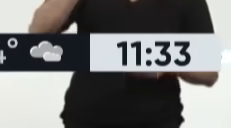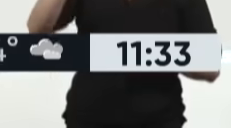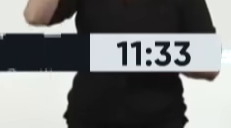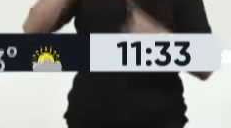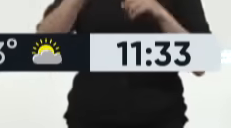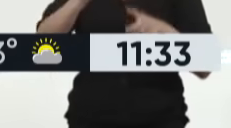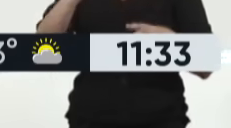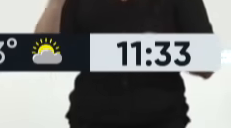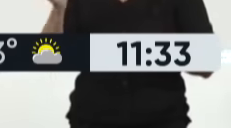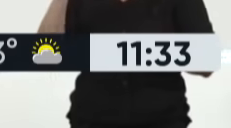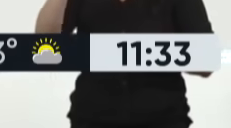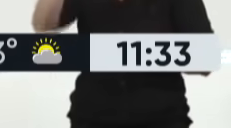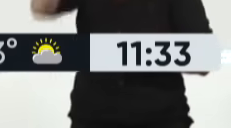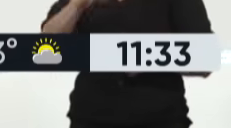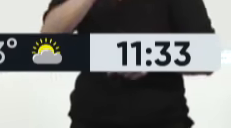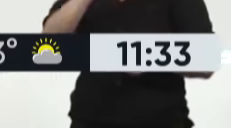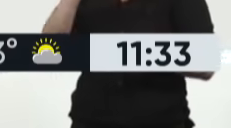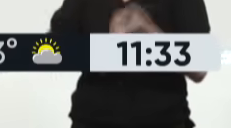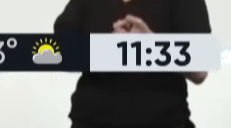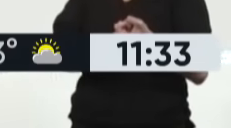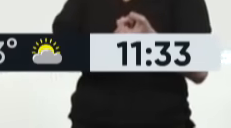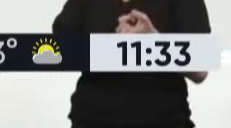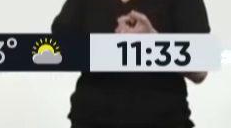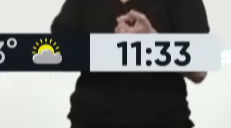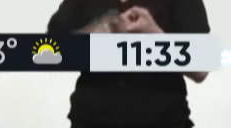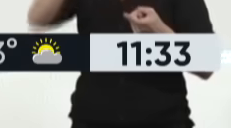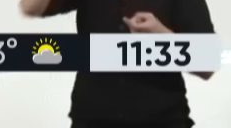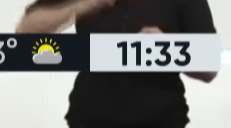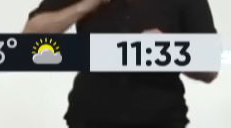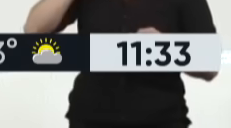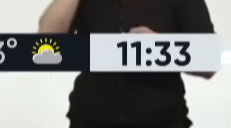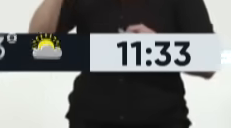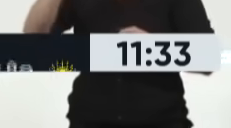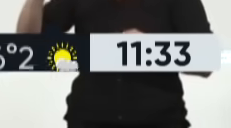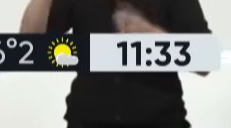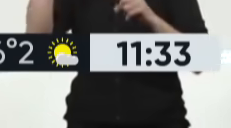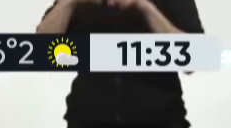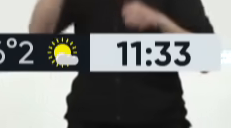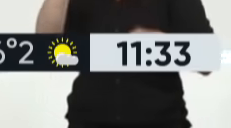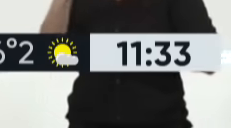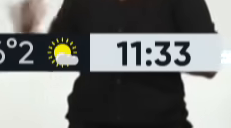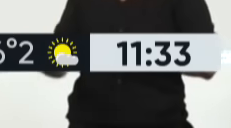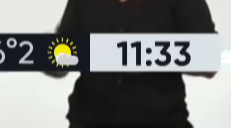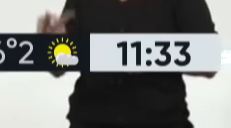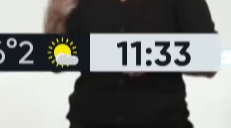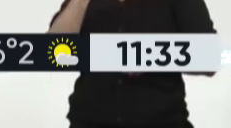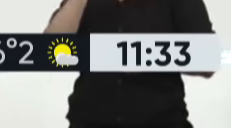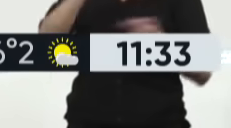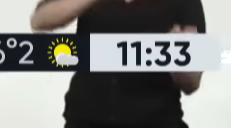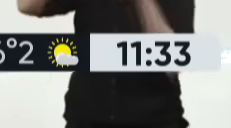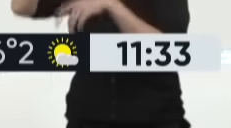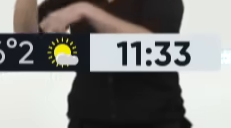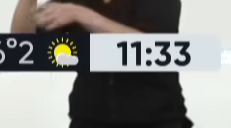García, pareja del gendarme Nahuel Gallo, y de Víctor Benjamín, quien es hijo de ambos. Bueno, en principio